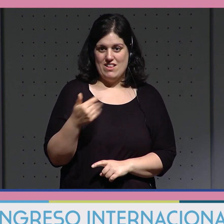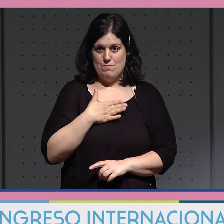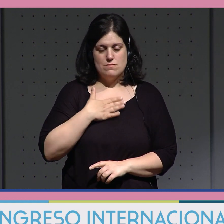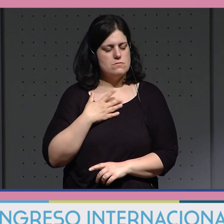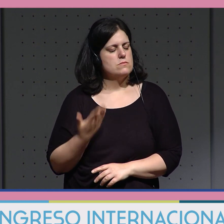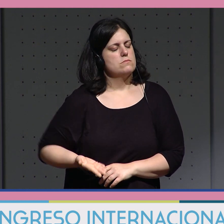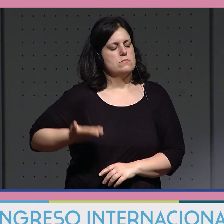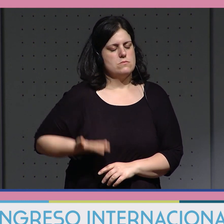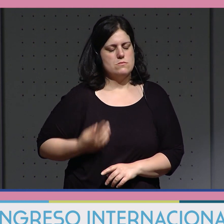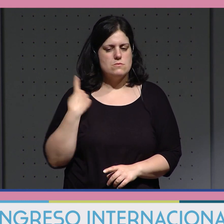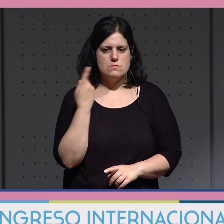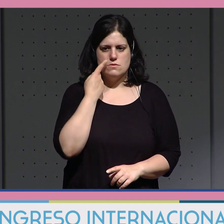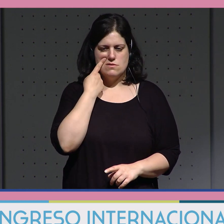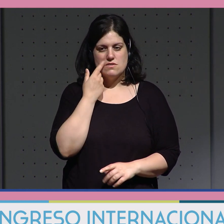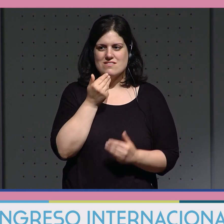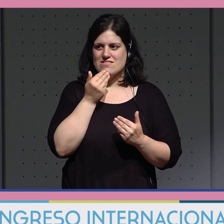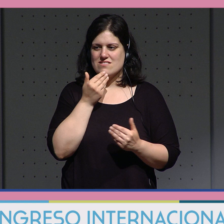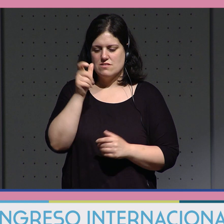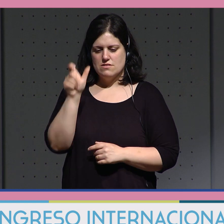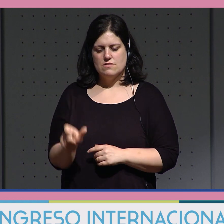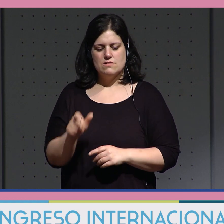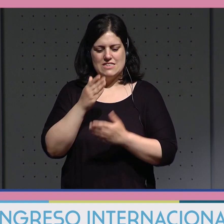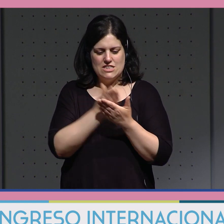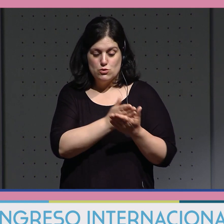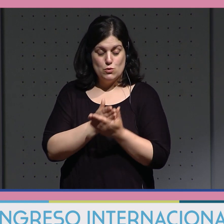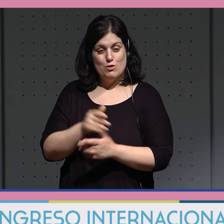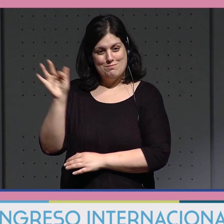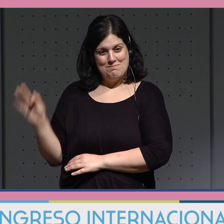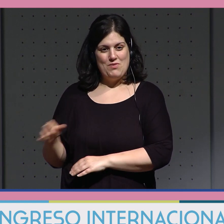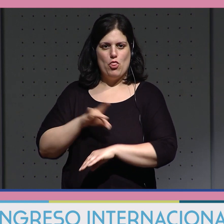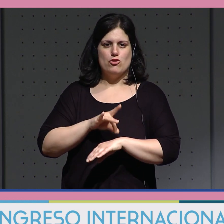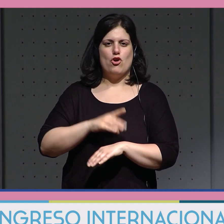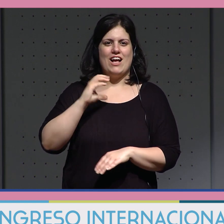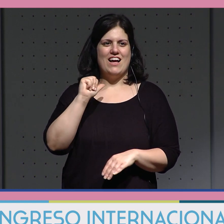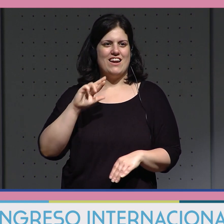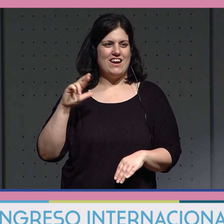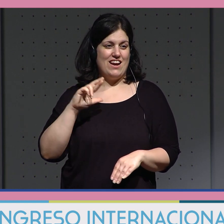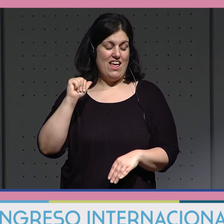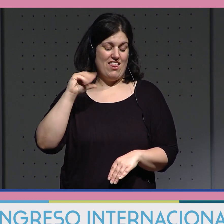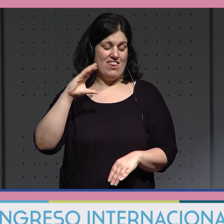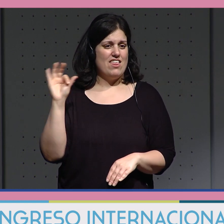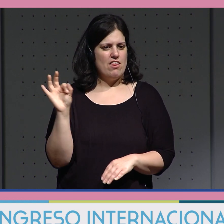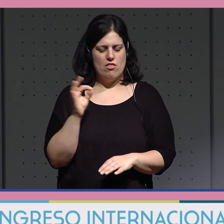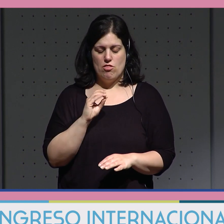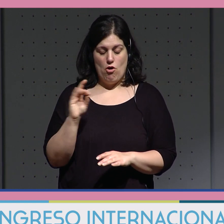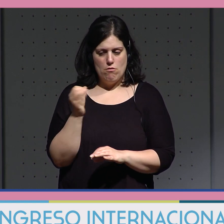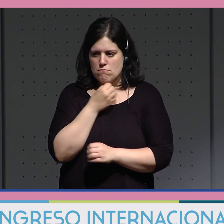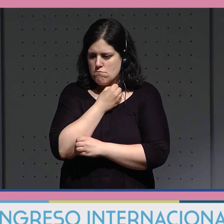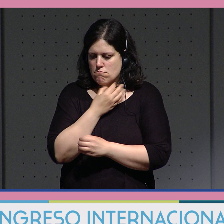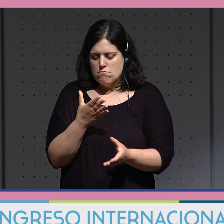fue, pero tuve ese diagnóstico gracias al estudio del doctor Carracedo, que es algo especial, es algo